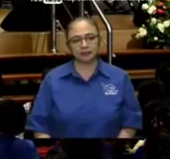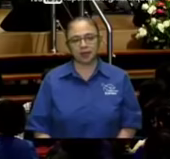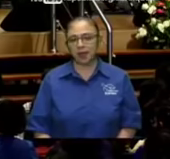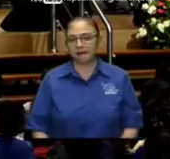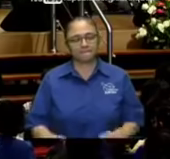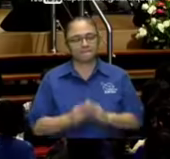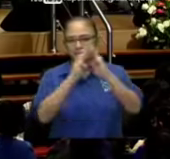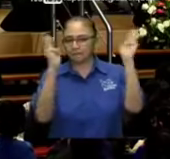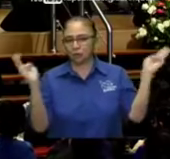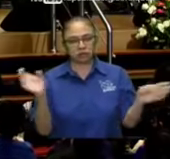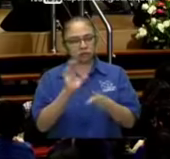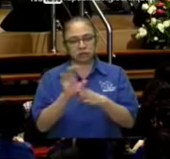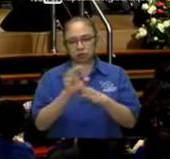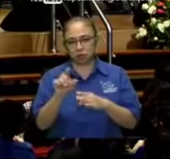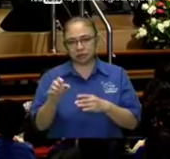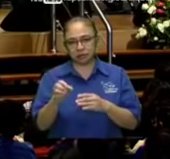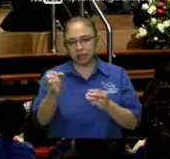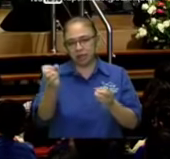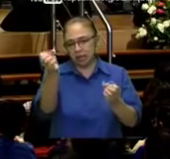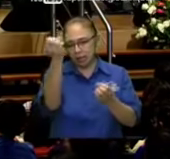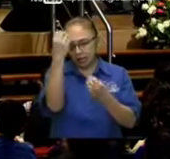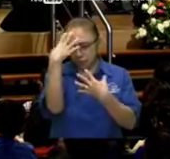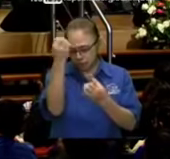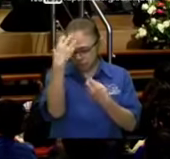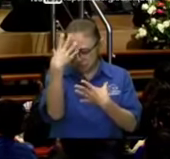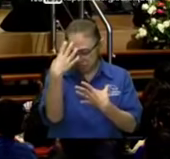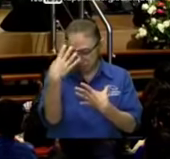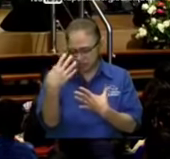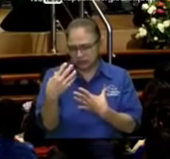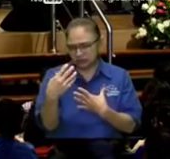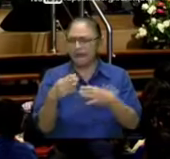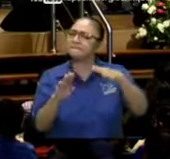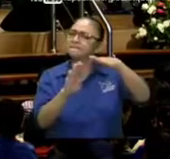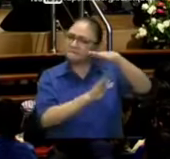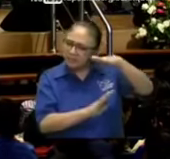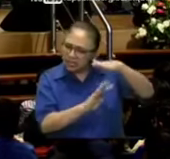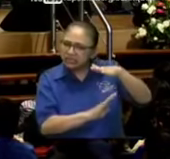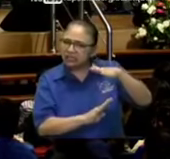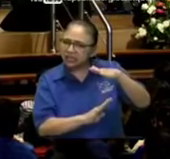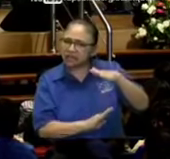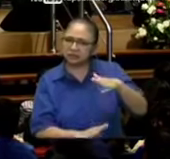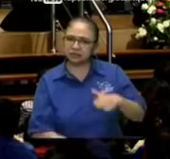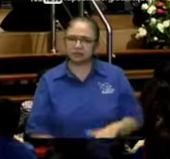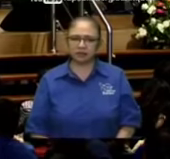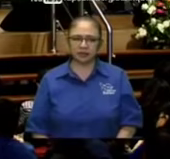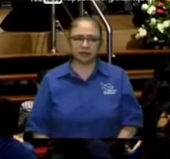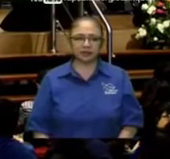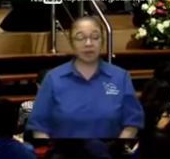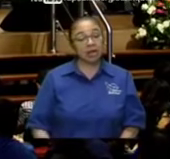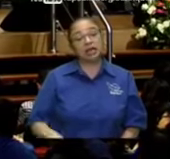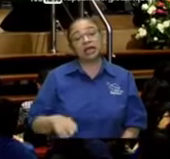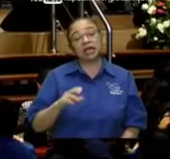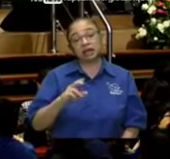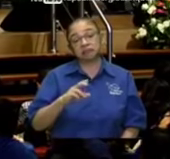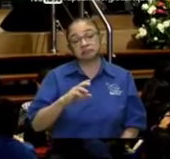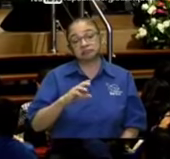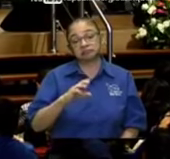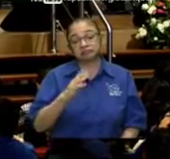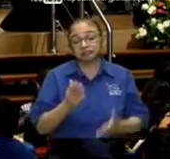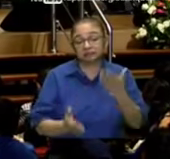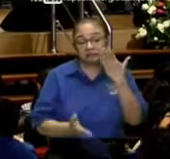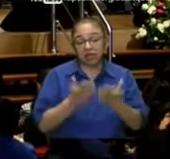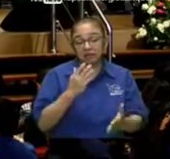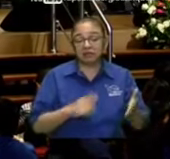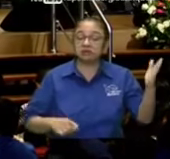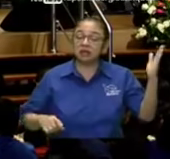¿verdad? Instrucciones que son básicas a veces, ¿verdad? Que uno a veces pelea. Nosotros tenemos un colegio y